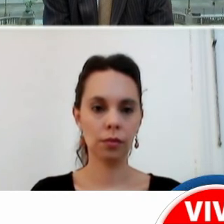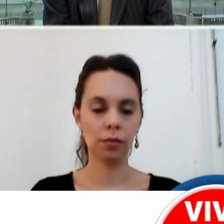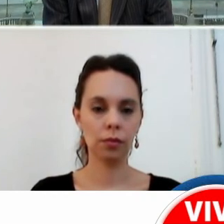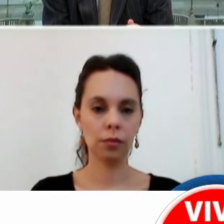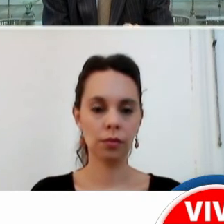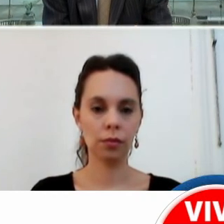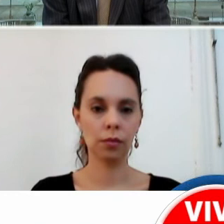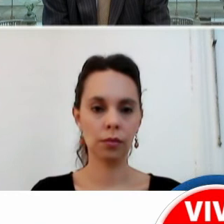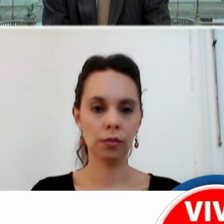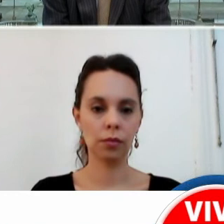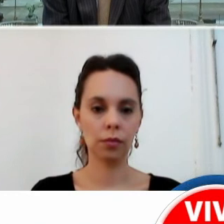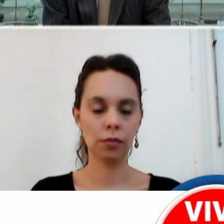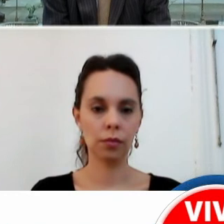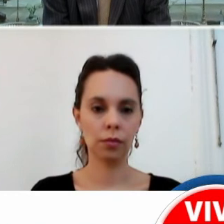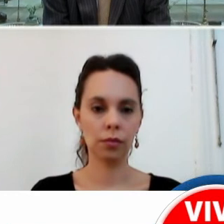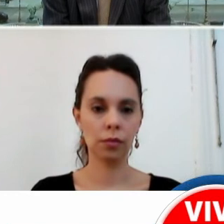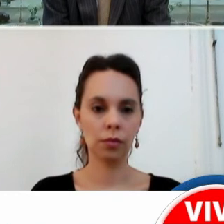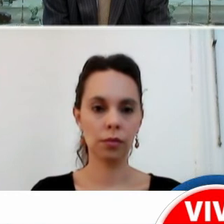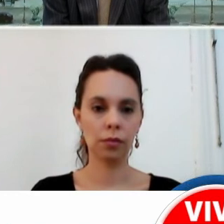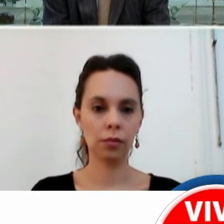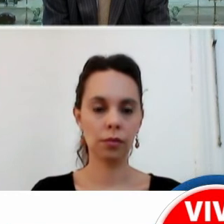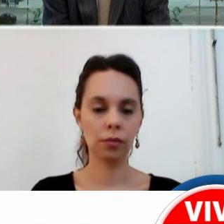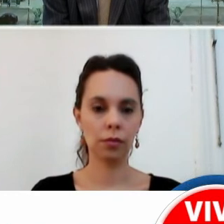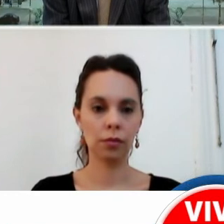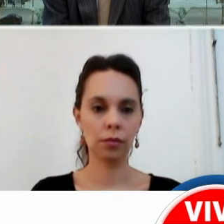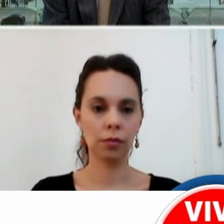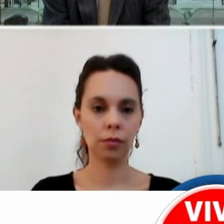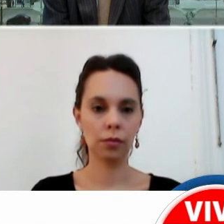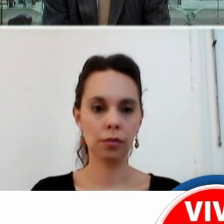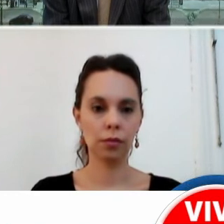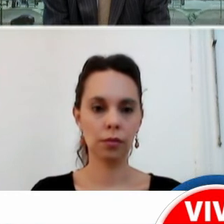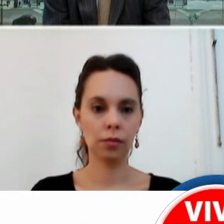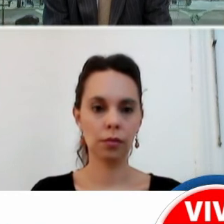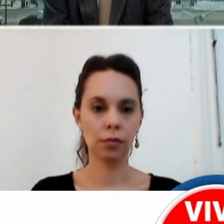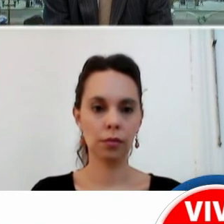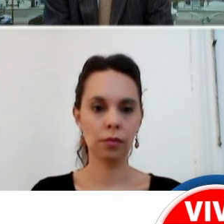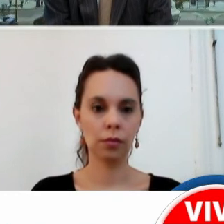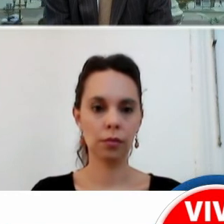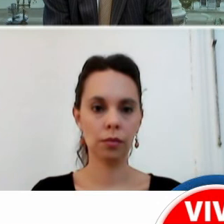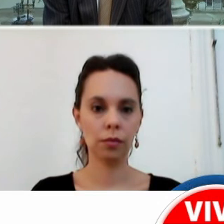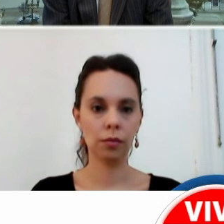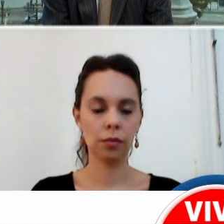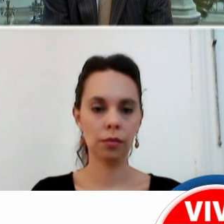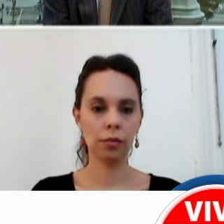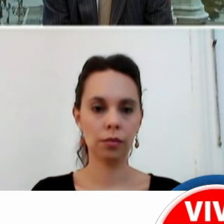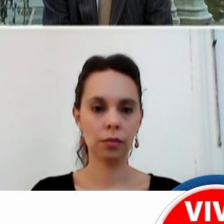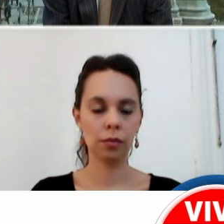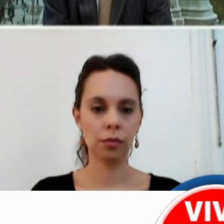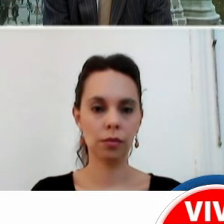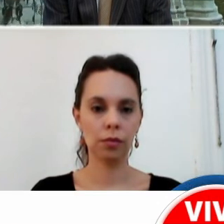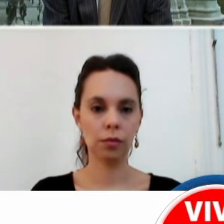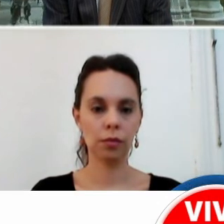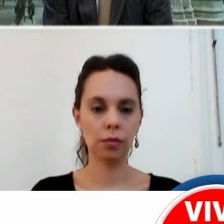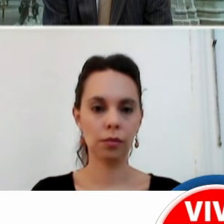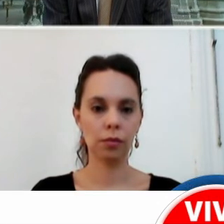transitable que no pasa por los ajustes tradicionales y que permitirá que la Argentina vaya